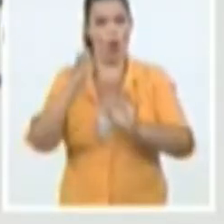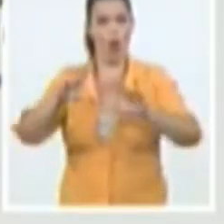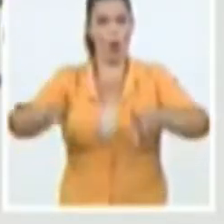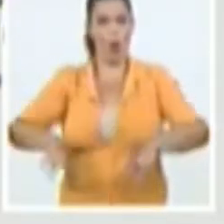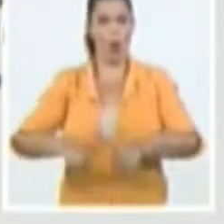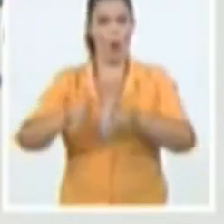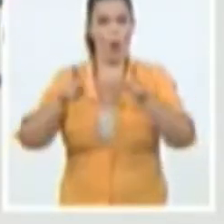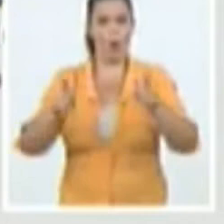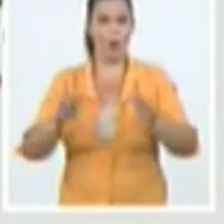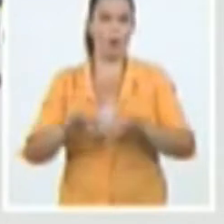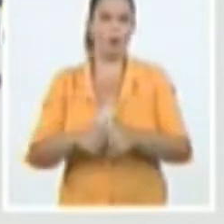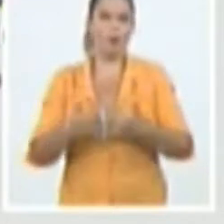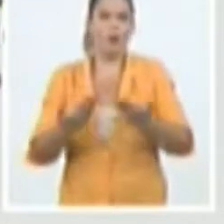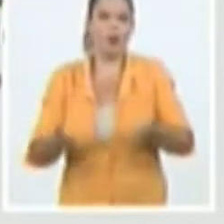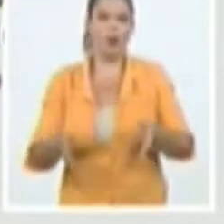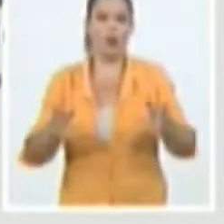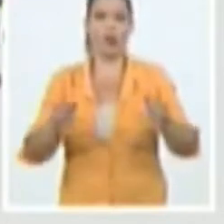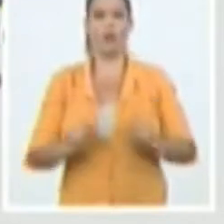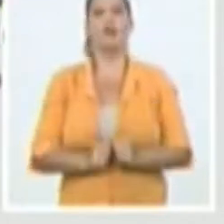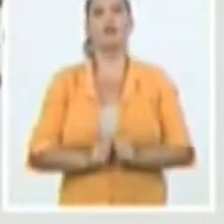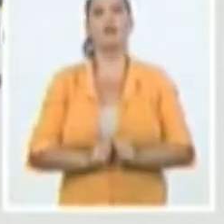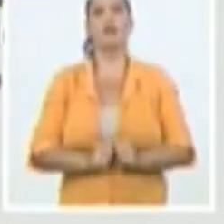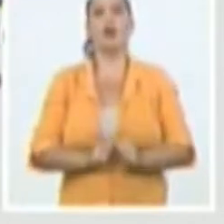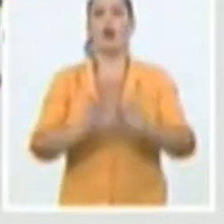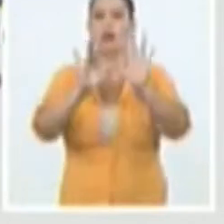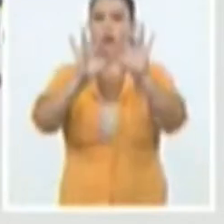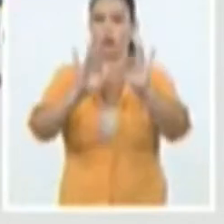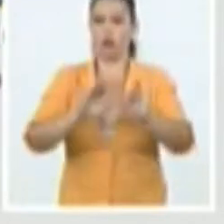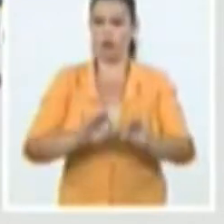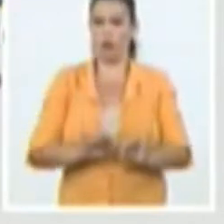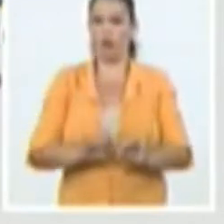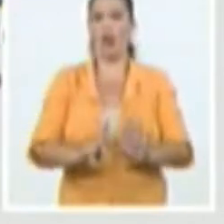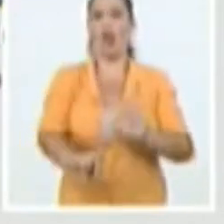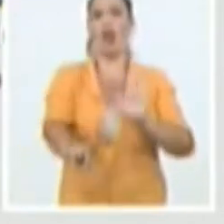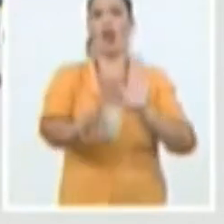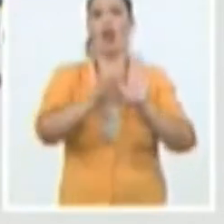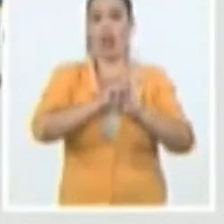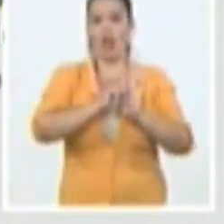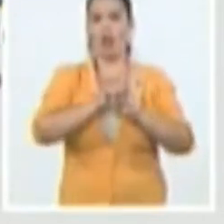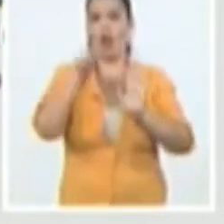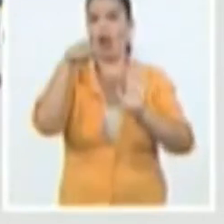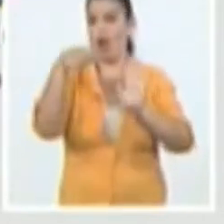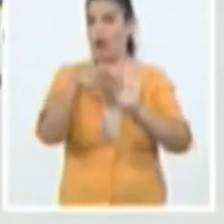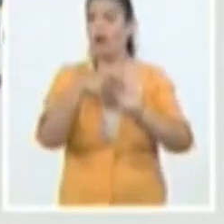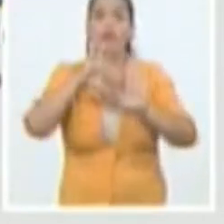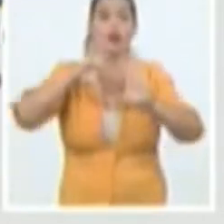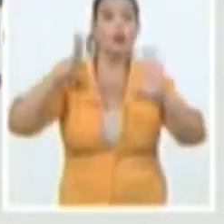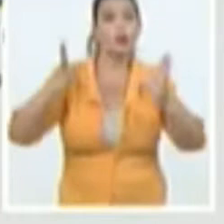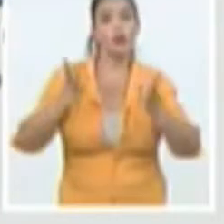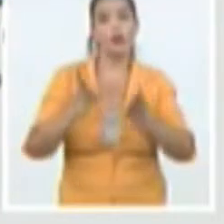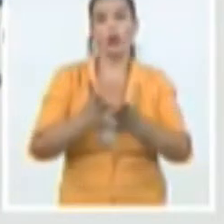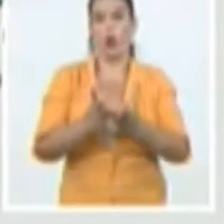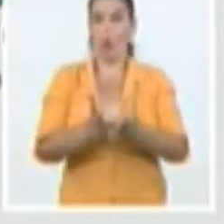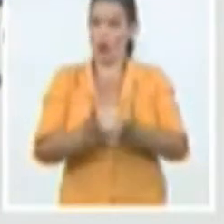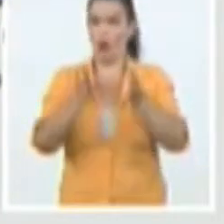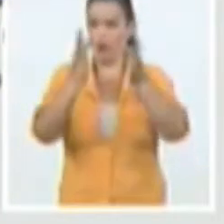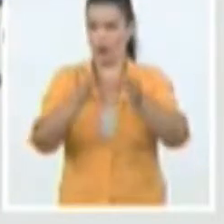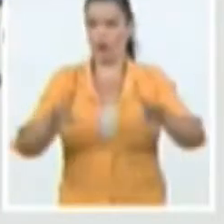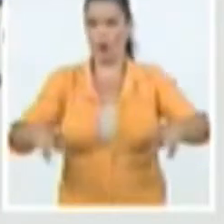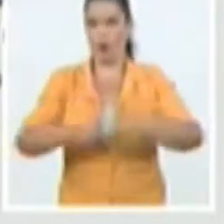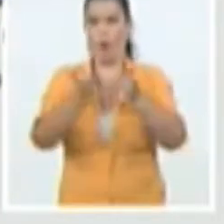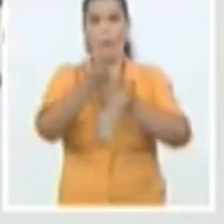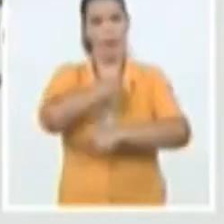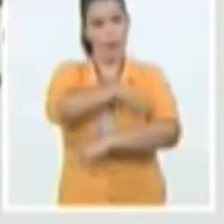la Carta Magna, las leyes y demás disposiciones legales por parte de los ciudadanos.